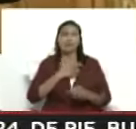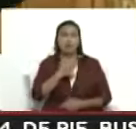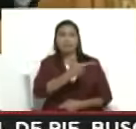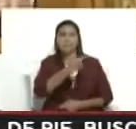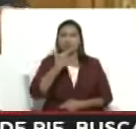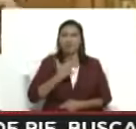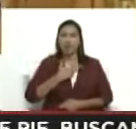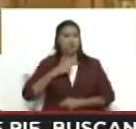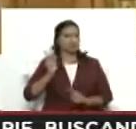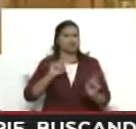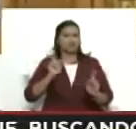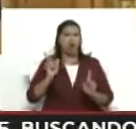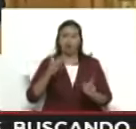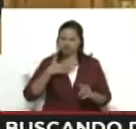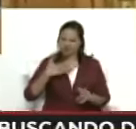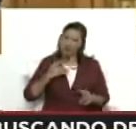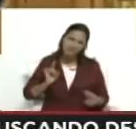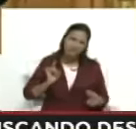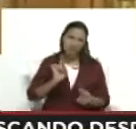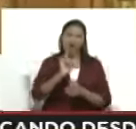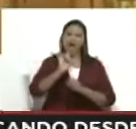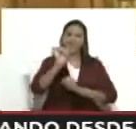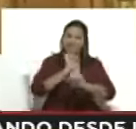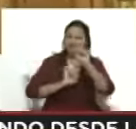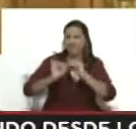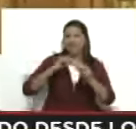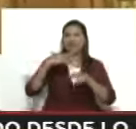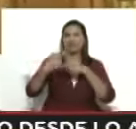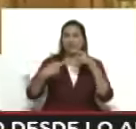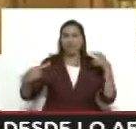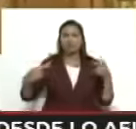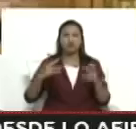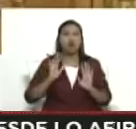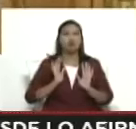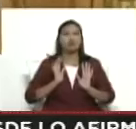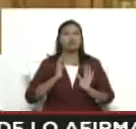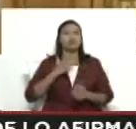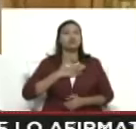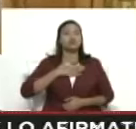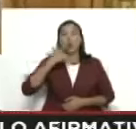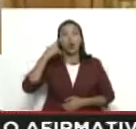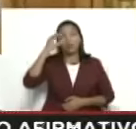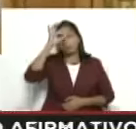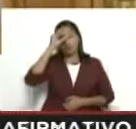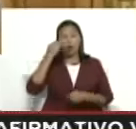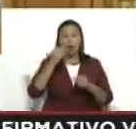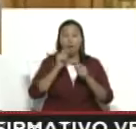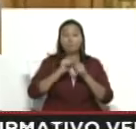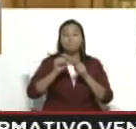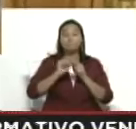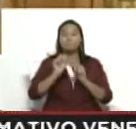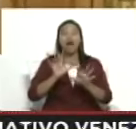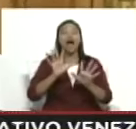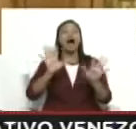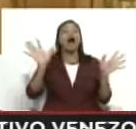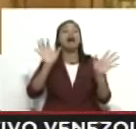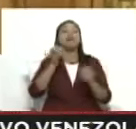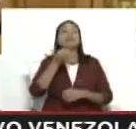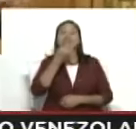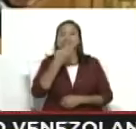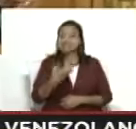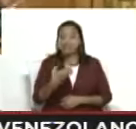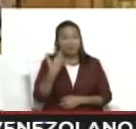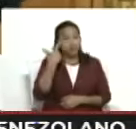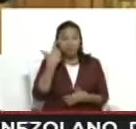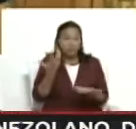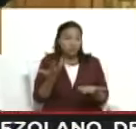donde haya que defender la revolución. Y todavía la dice, yo no sé disparar, pero ni un traqui traqui. Nelson Merentes,